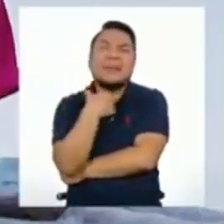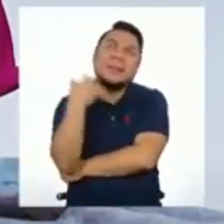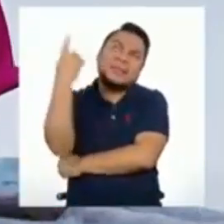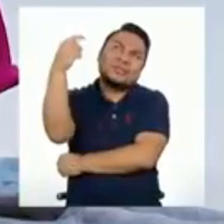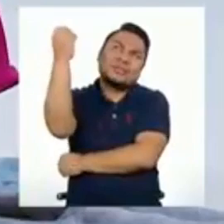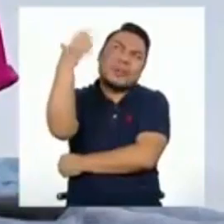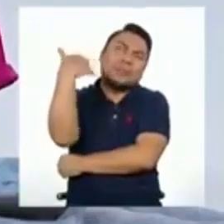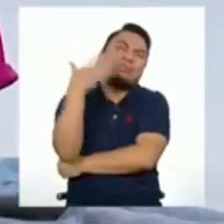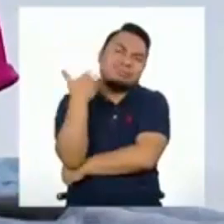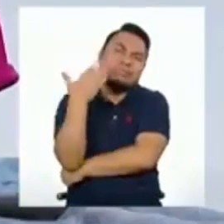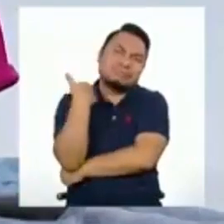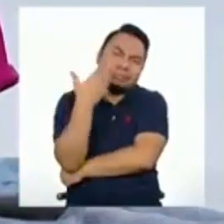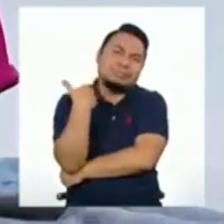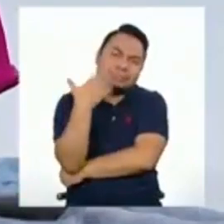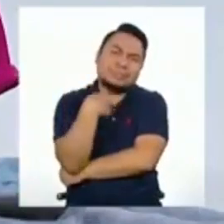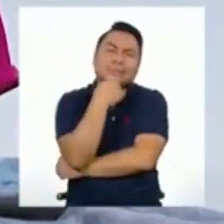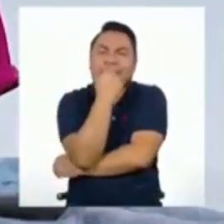aquí.